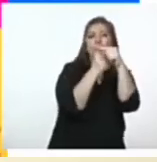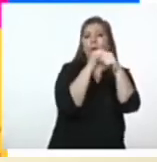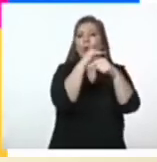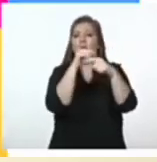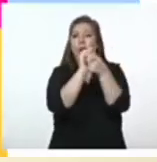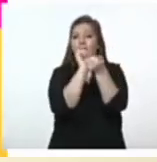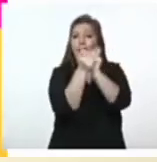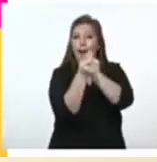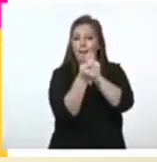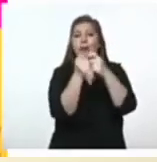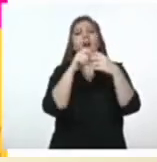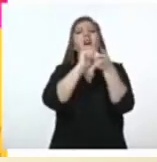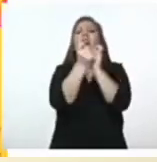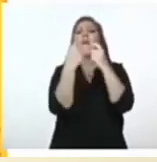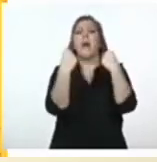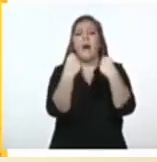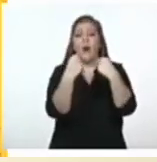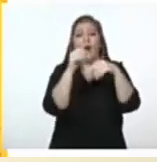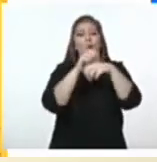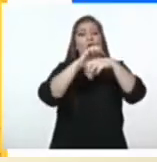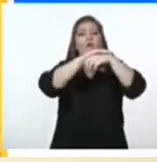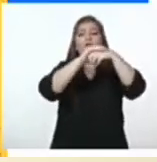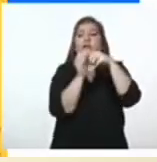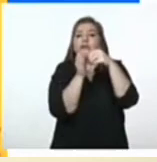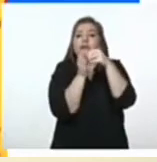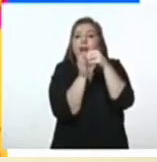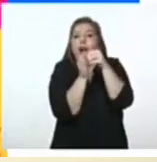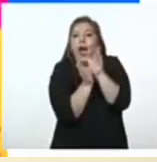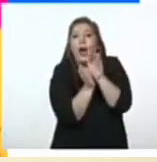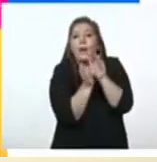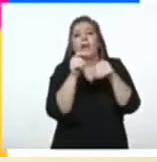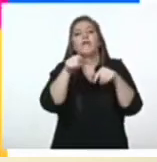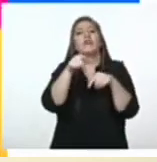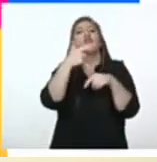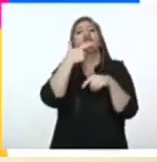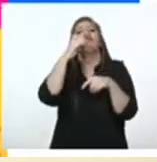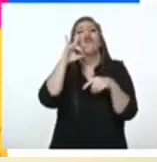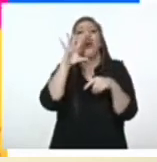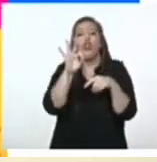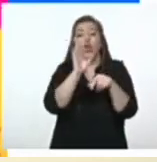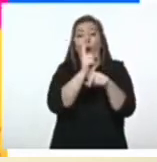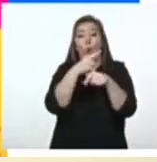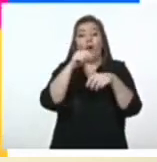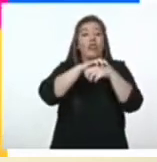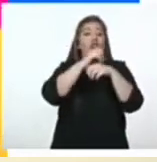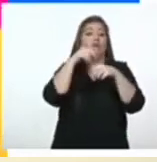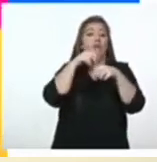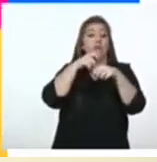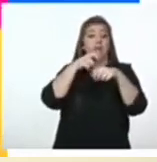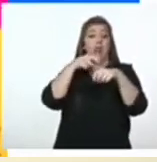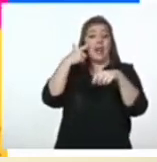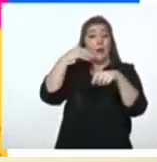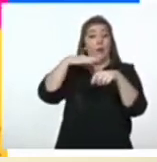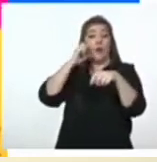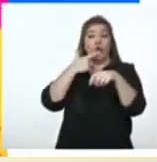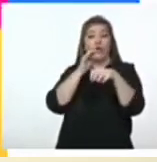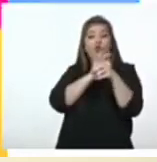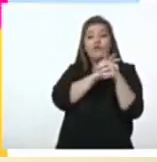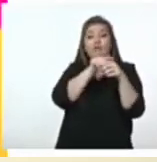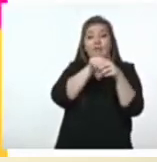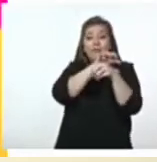debido a la apertura de los canales para el sodio. Cuando el impulso nervioso llega a una neurona en estado de reposo, la membrana se